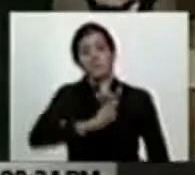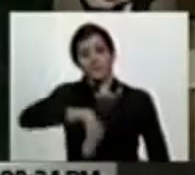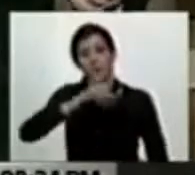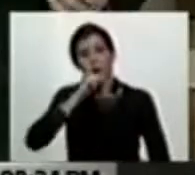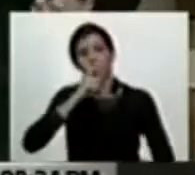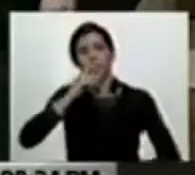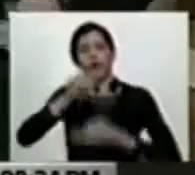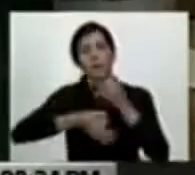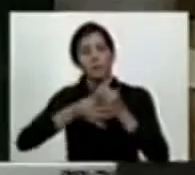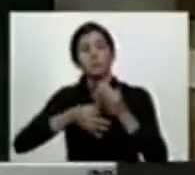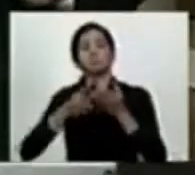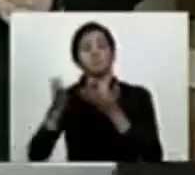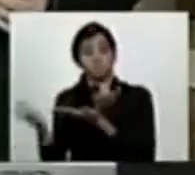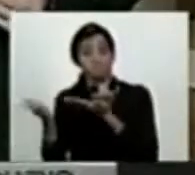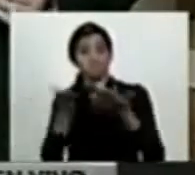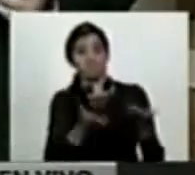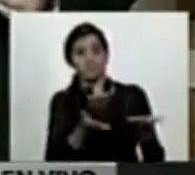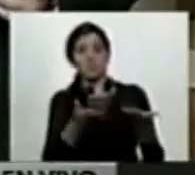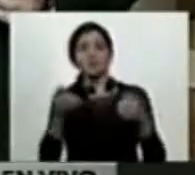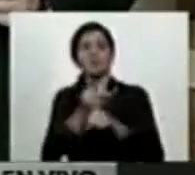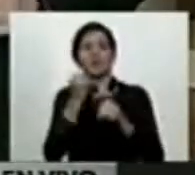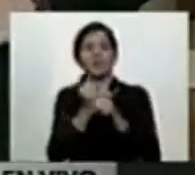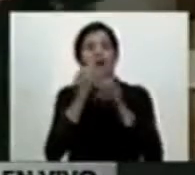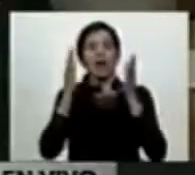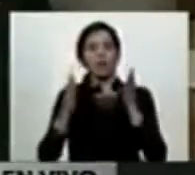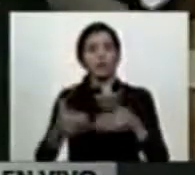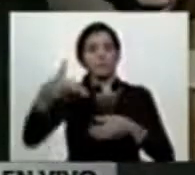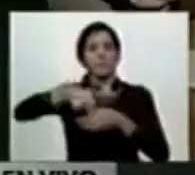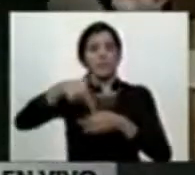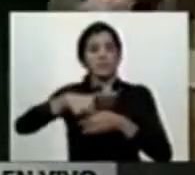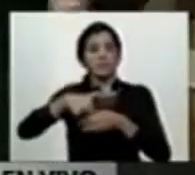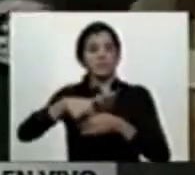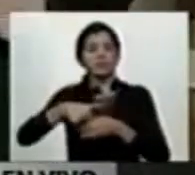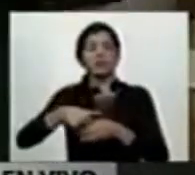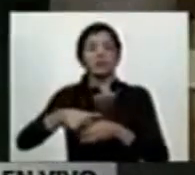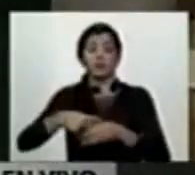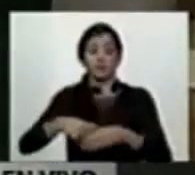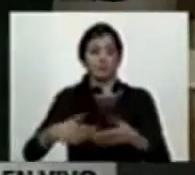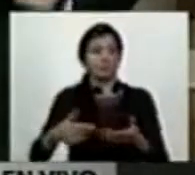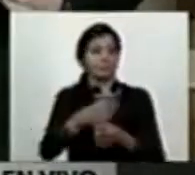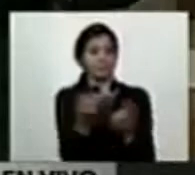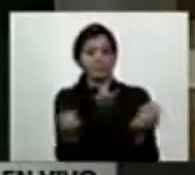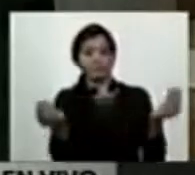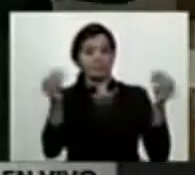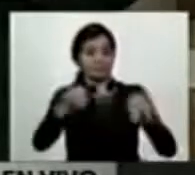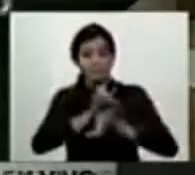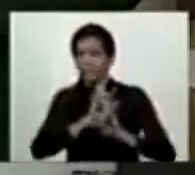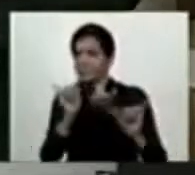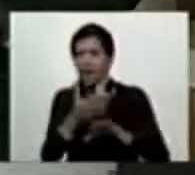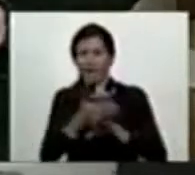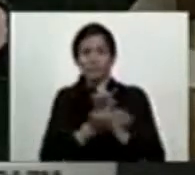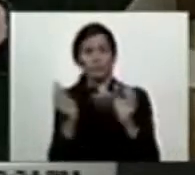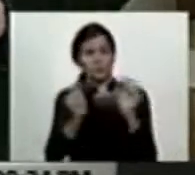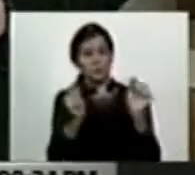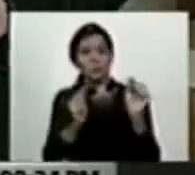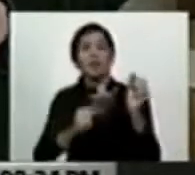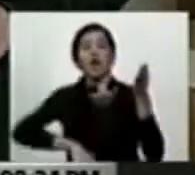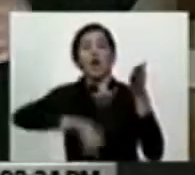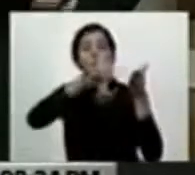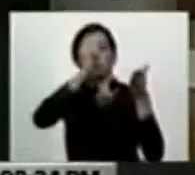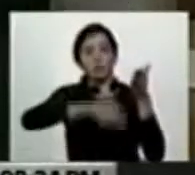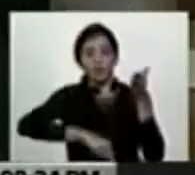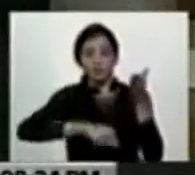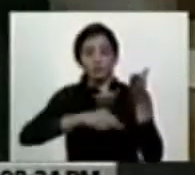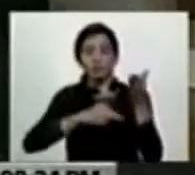recibió a los trabajadores de Petróleos de Venezuela para firmar junto con ellos la contratación colectiva correspondiente a